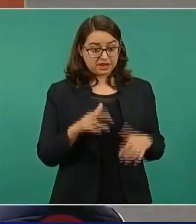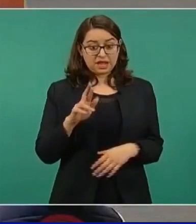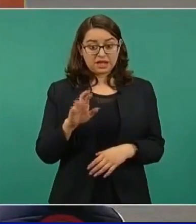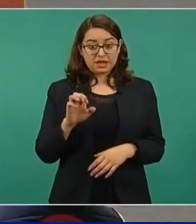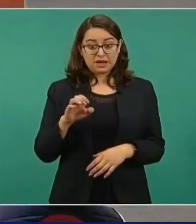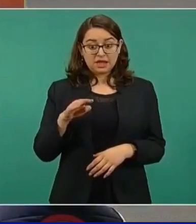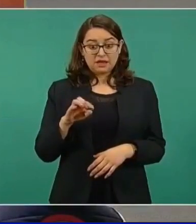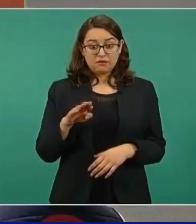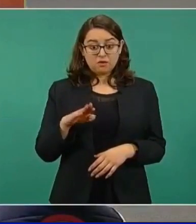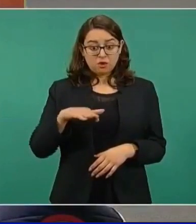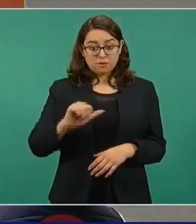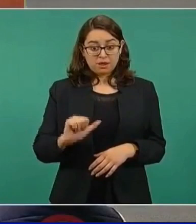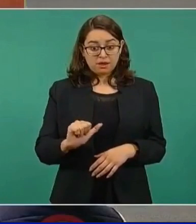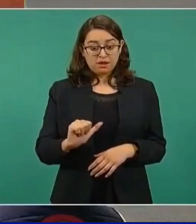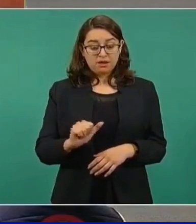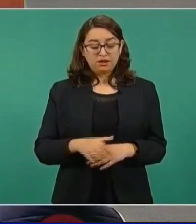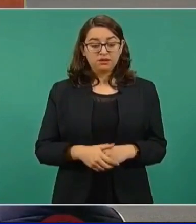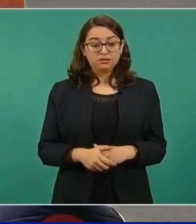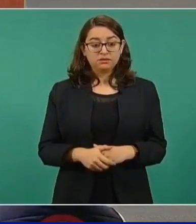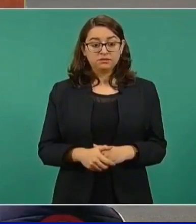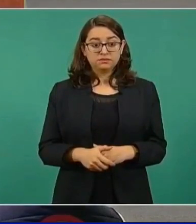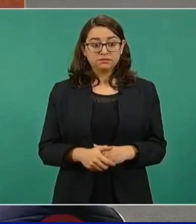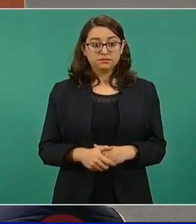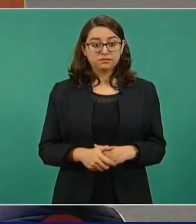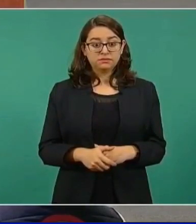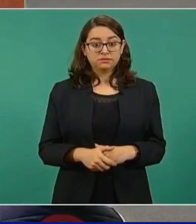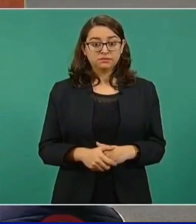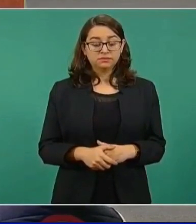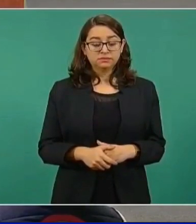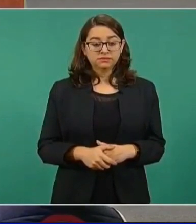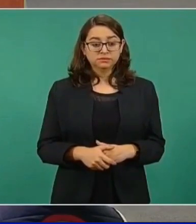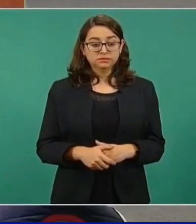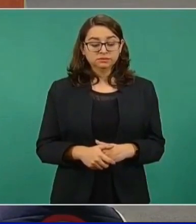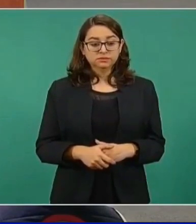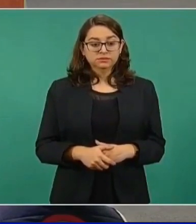tienes la primera plana del Reforma?